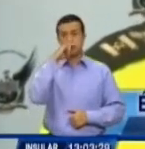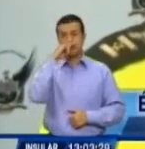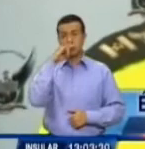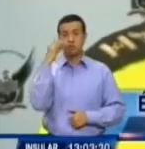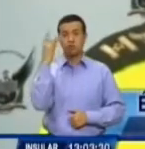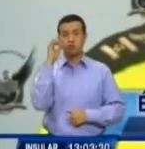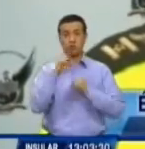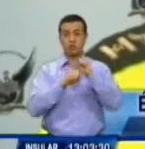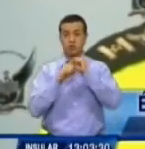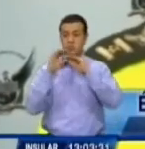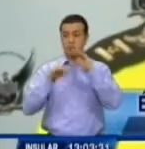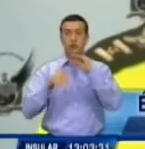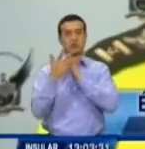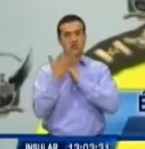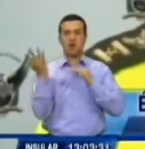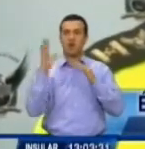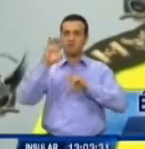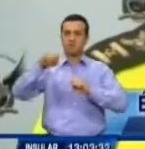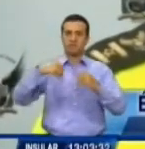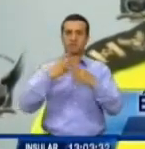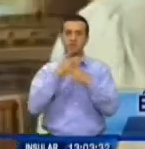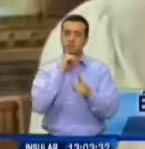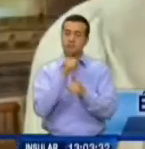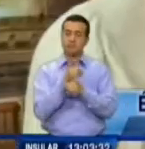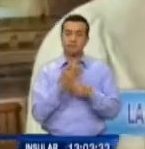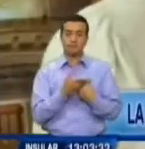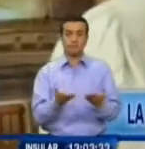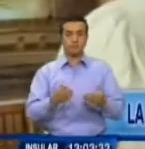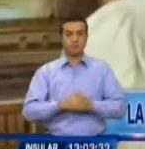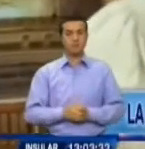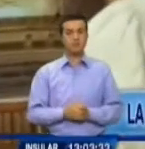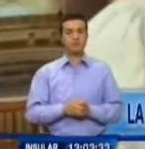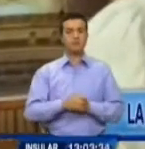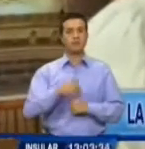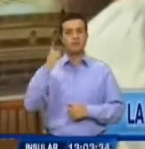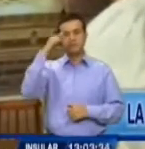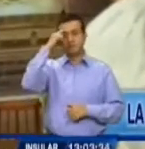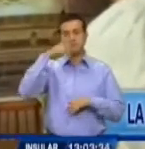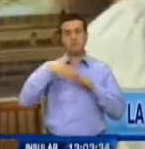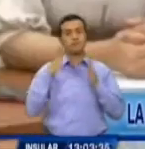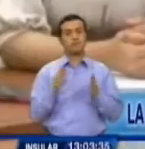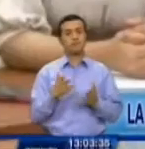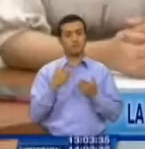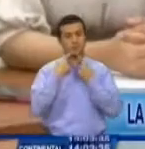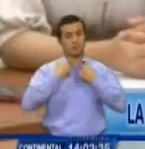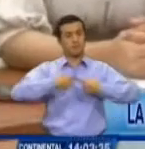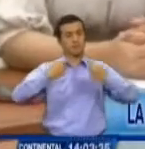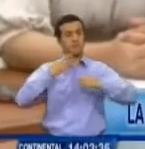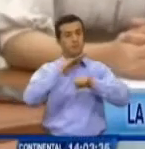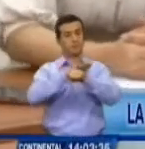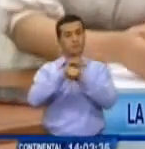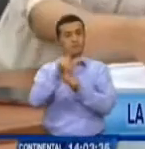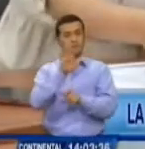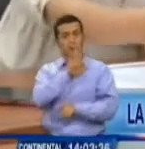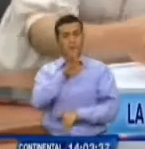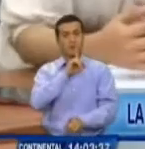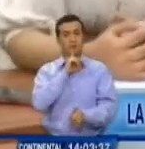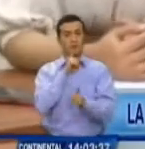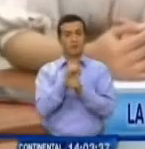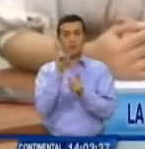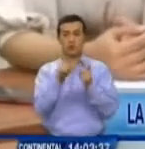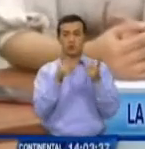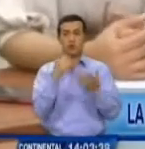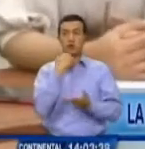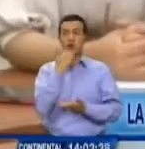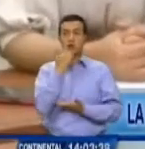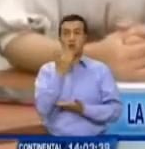que han sido aprehendidos en este ilícito. Lira Villalba, gobernadora de la provincia, hace un llamado a las personas